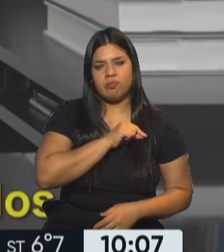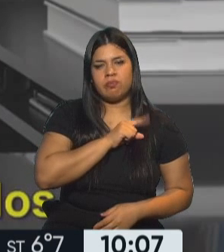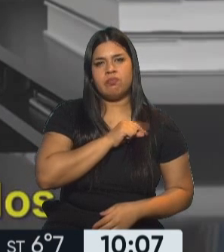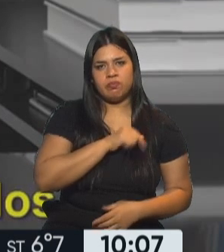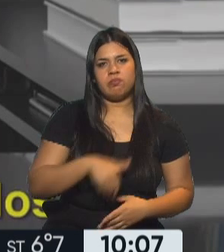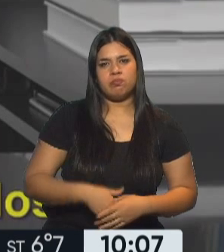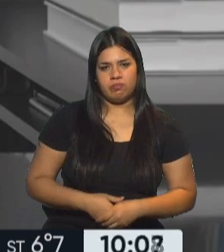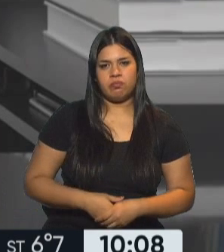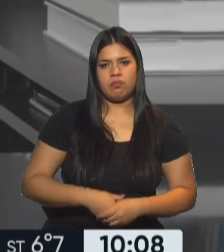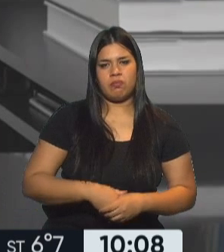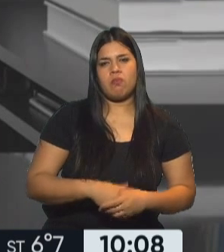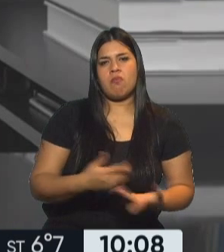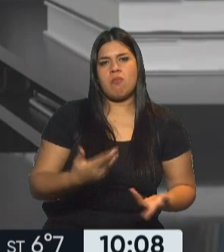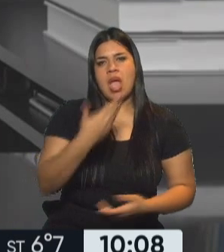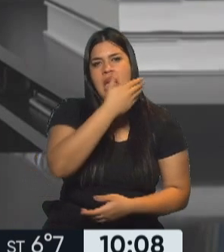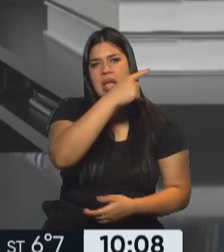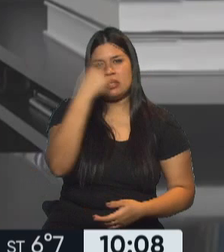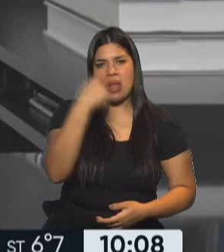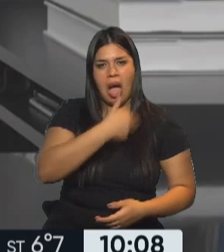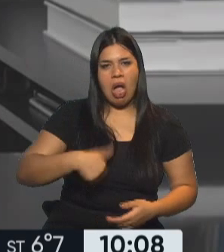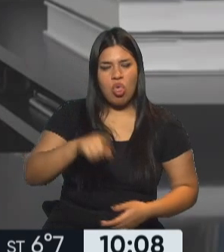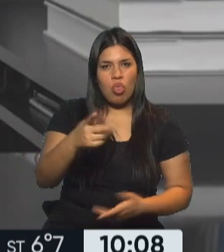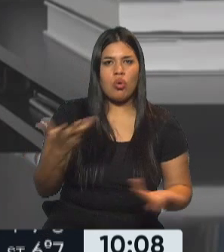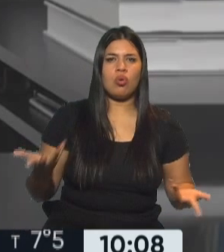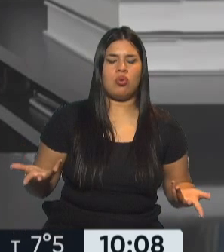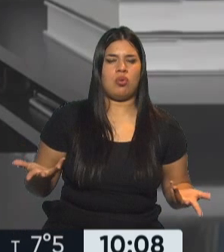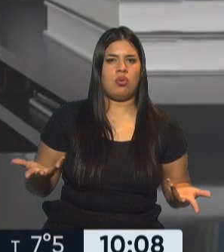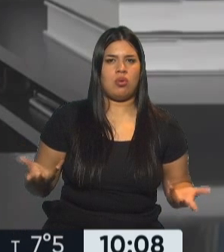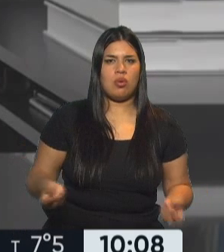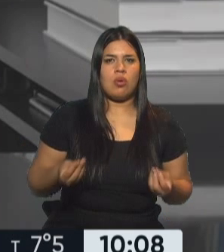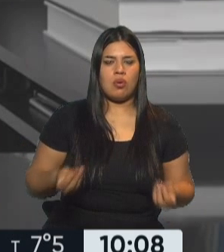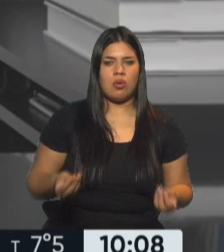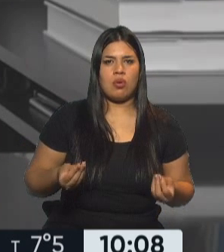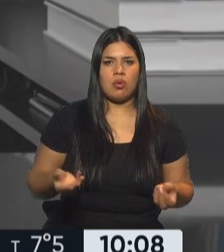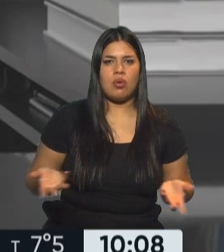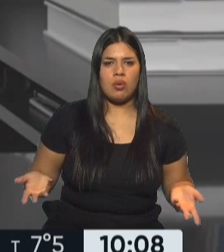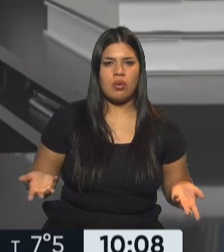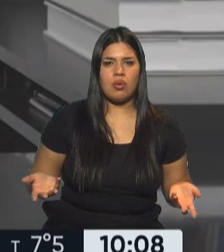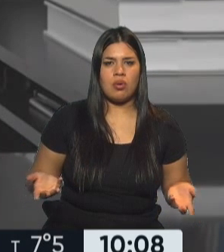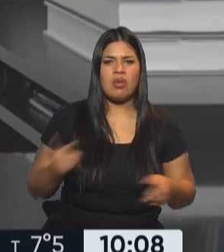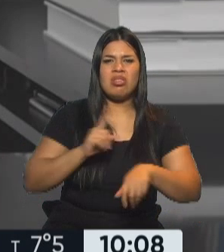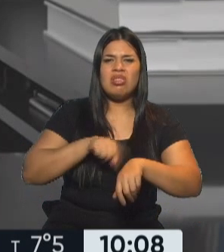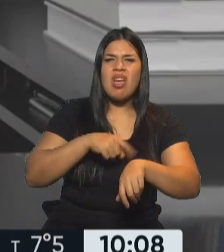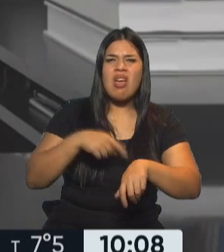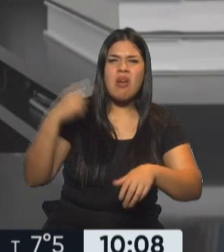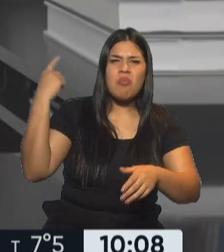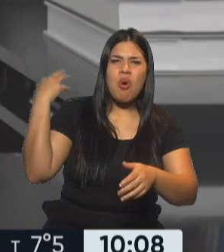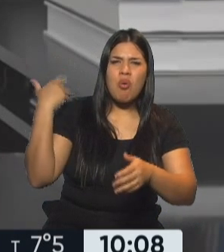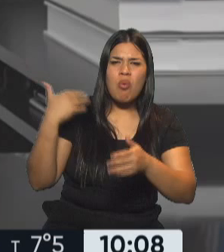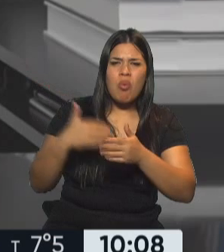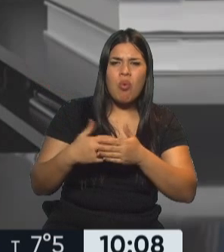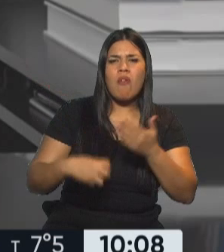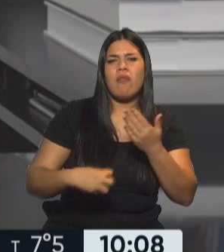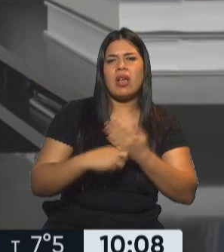los poderes del Estado. ¿Cuánto hace que la Fiscalía Especial que conducen los doctores